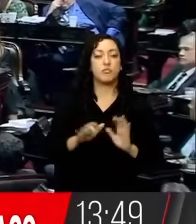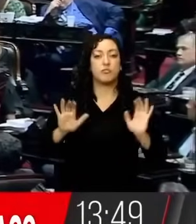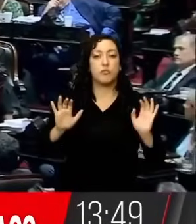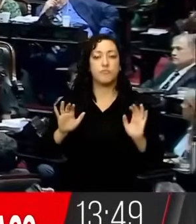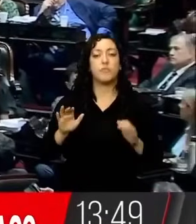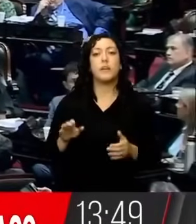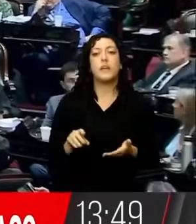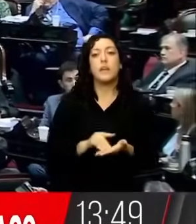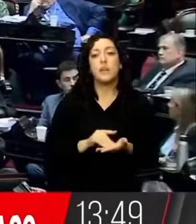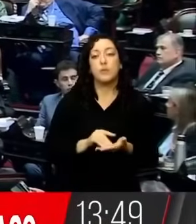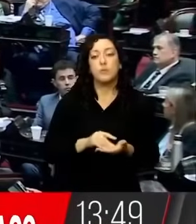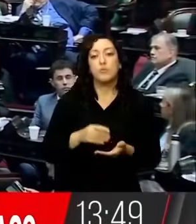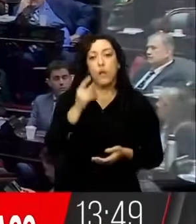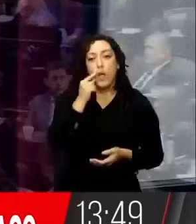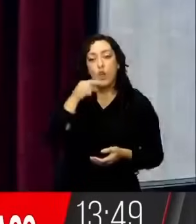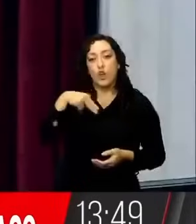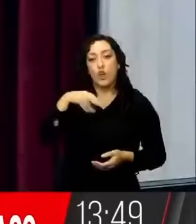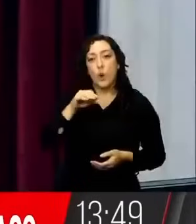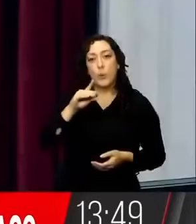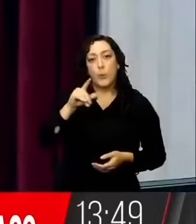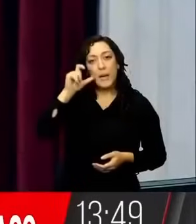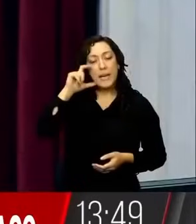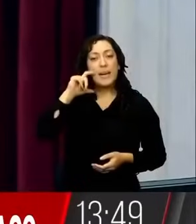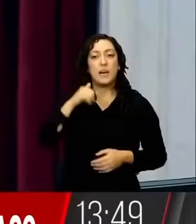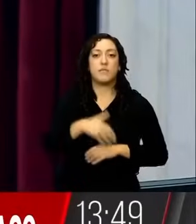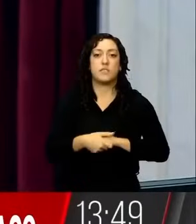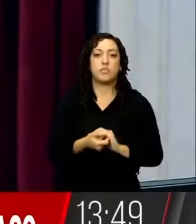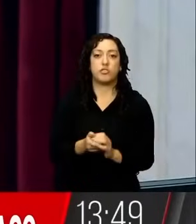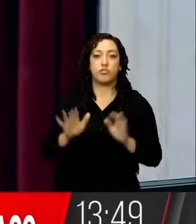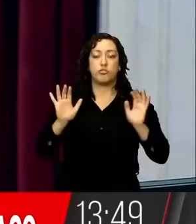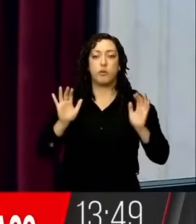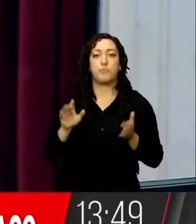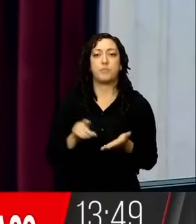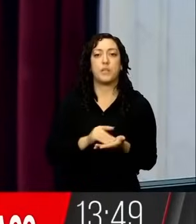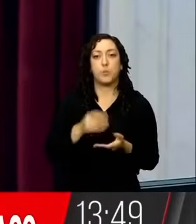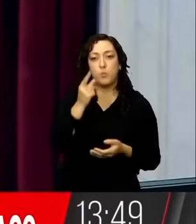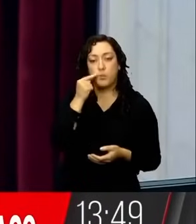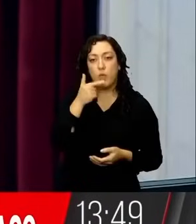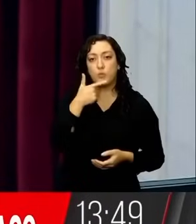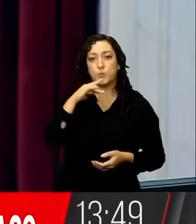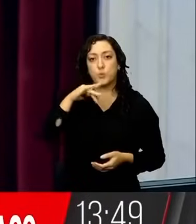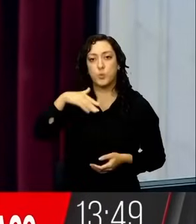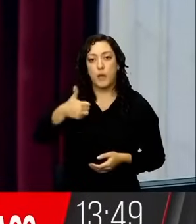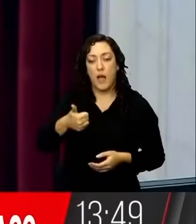Abstención. Diputado Sebastián Noblega. Abstención. Abstención. Diputado Zuna.